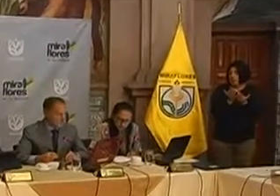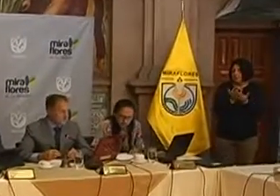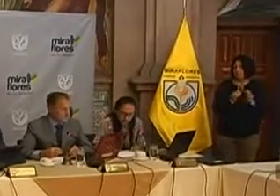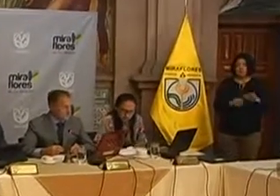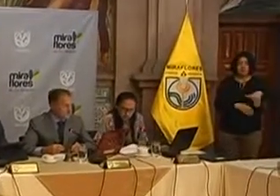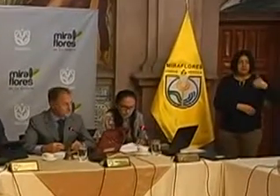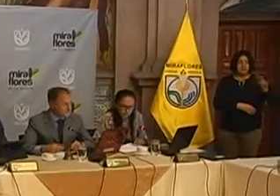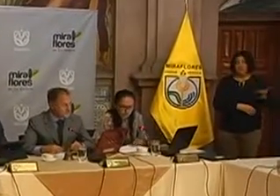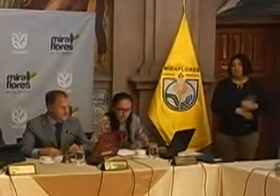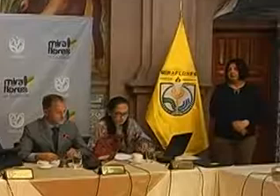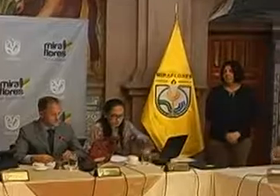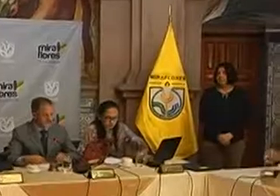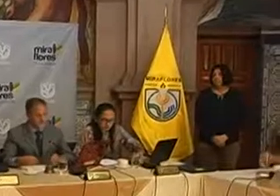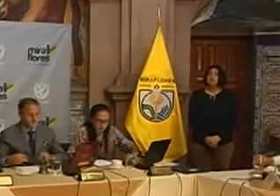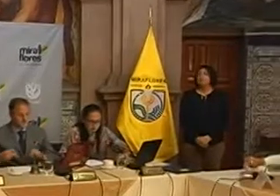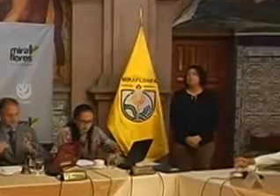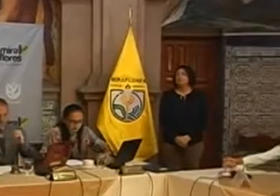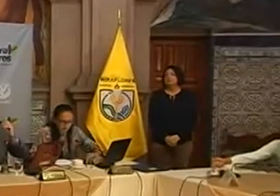al siguiente punto.